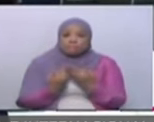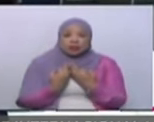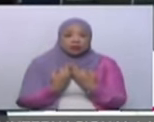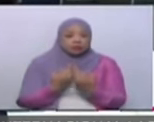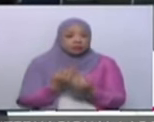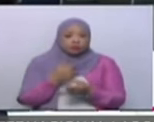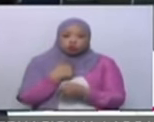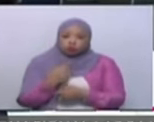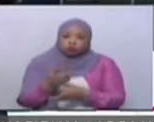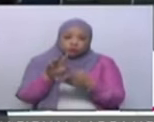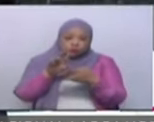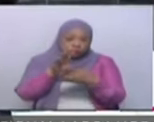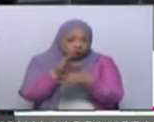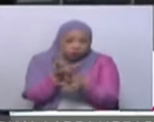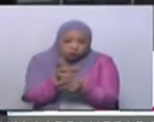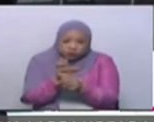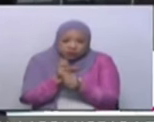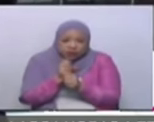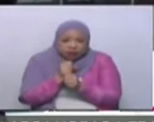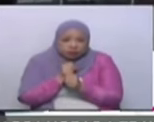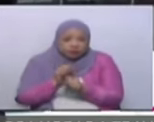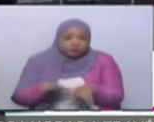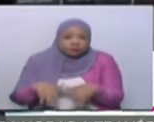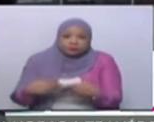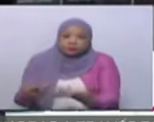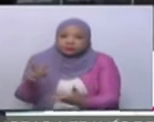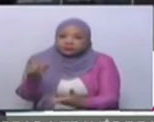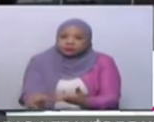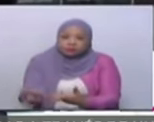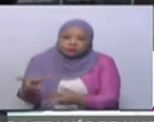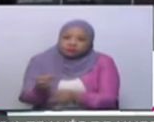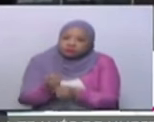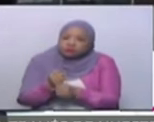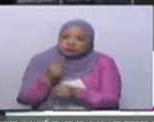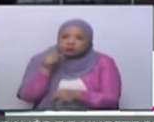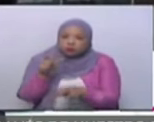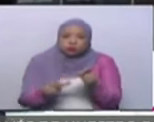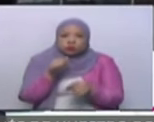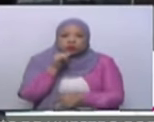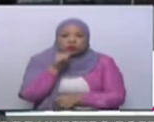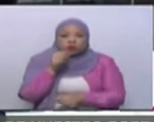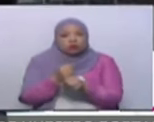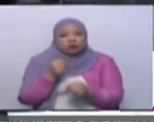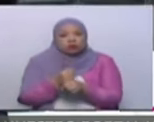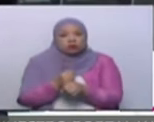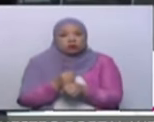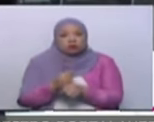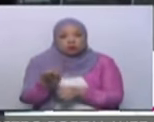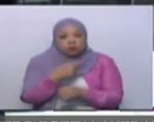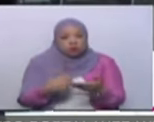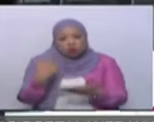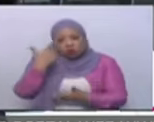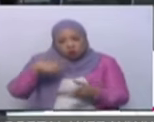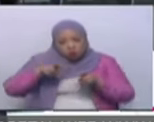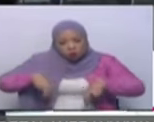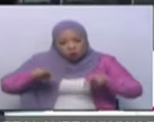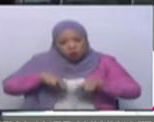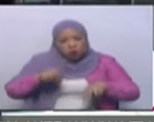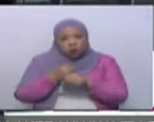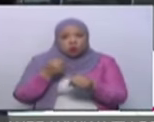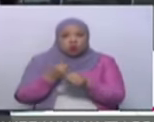toda la confianza, pero así como le di toda la confianza cuando llegaron las informaciones, cuando personalmente investigué este